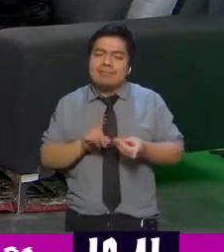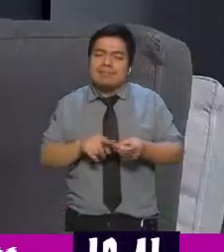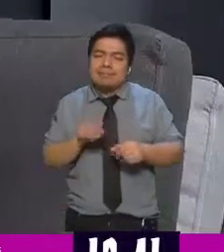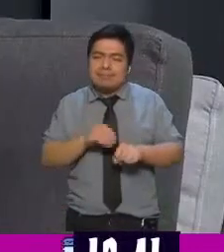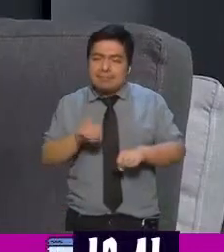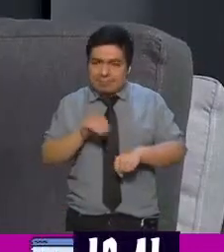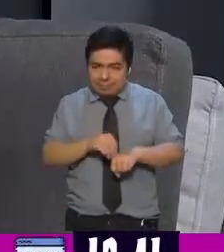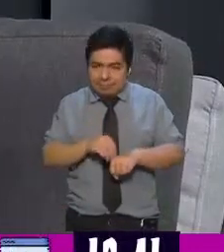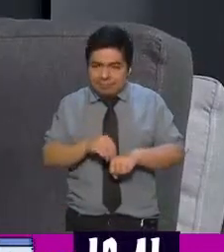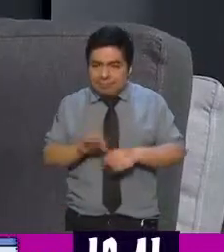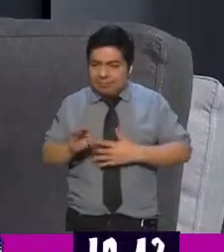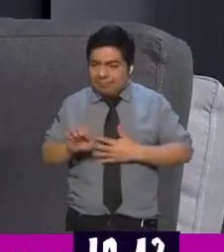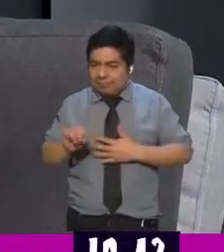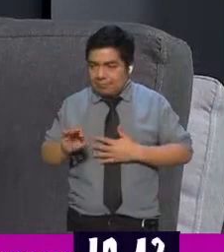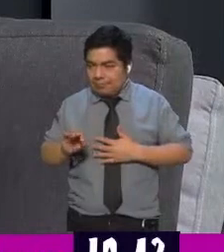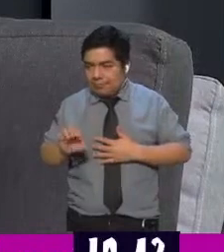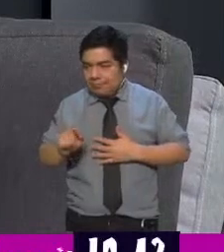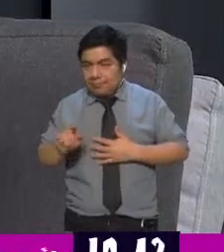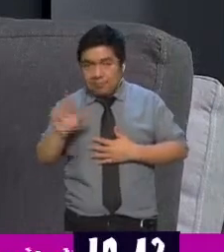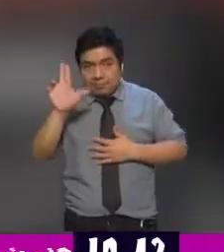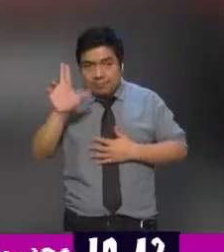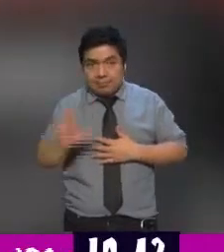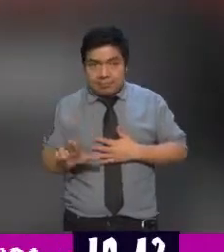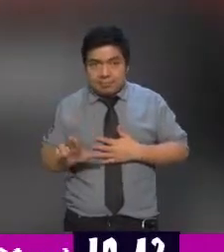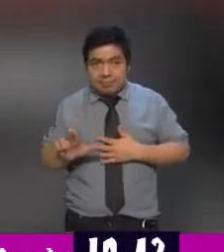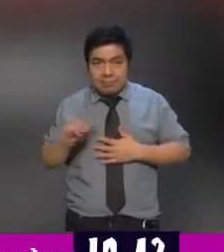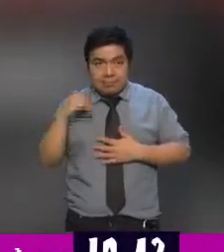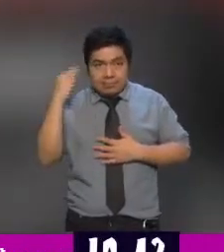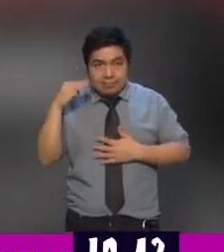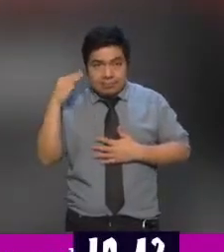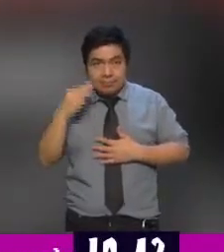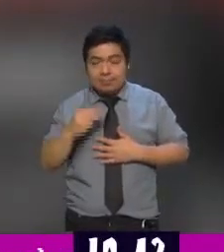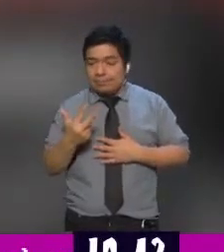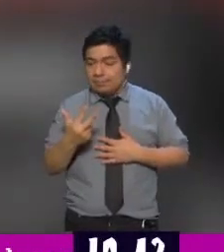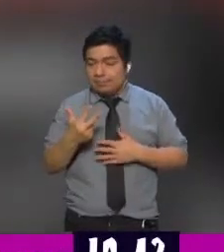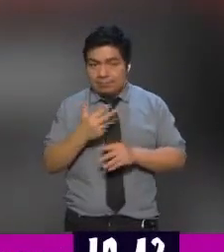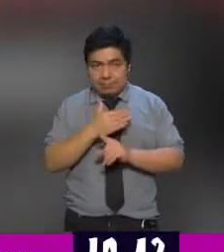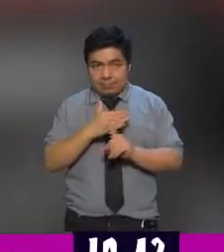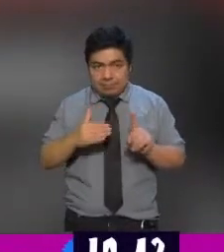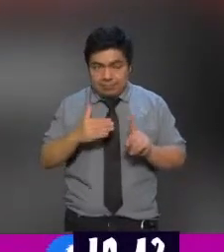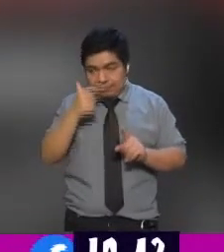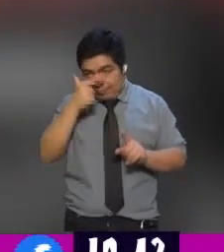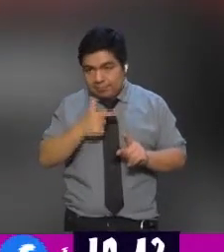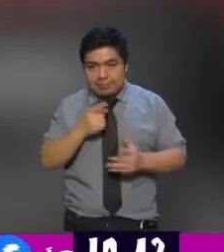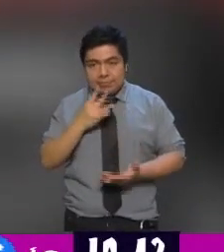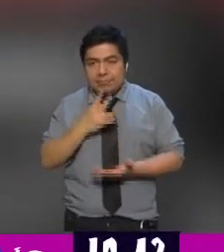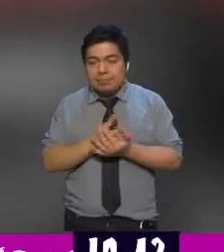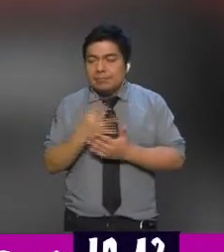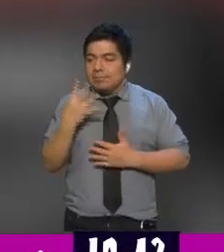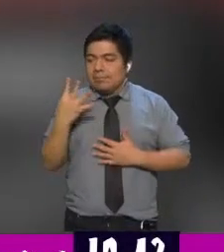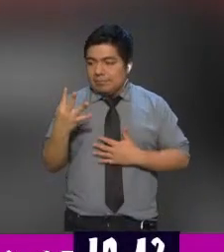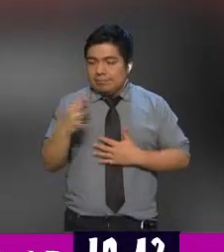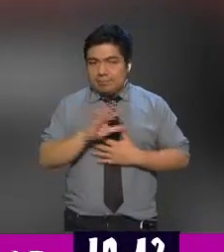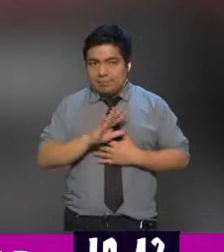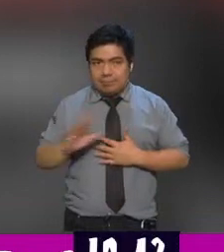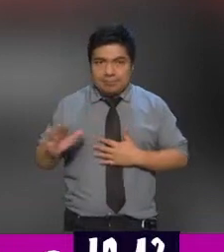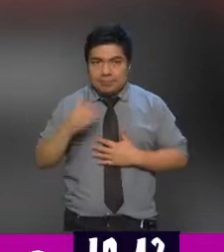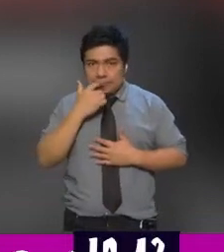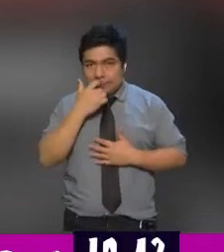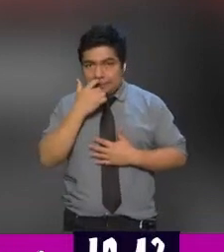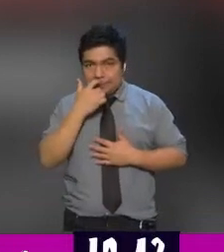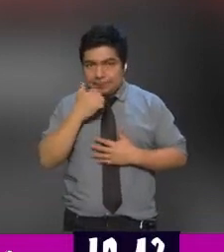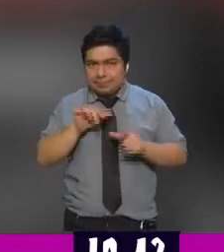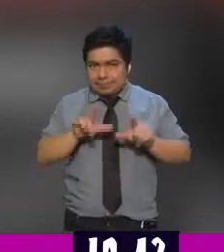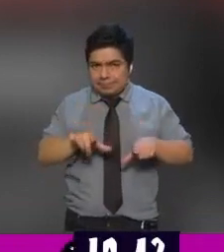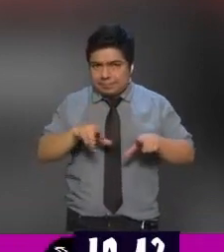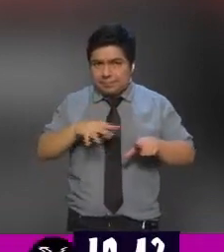presentando? Vamos a estar en el Foro Shakespeare todos los martes de marzo a las 8 de la noche. Y solo van a ser 4 funciones. Okay. ¿Tiene página la